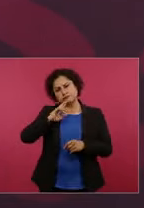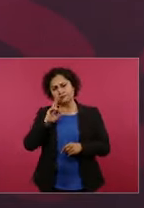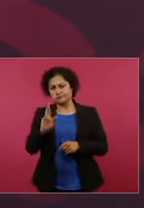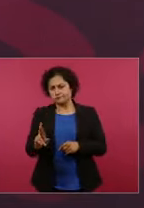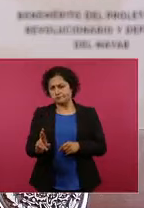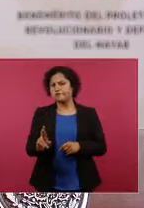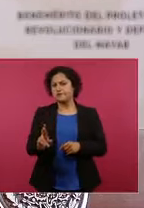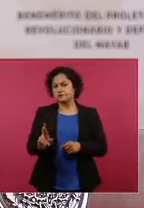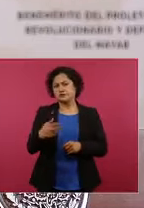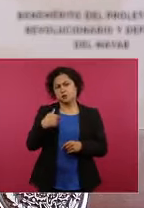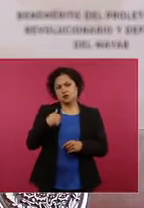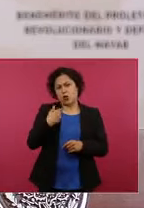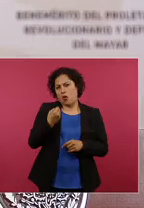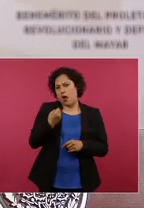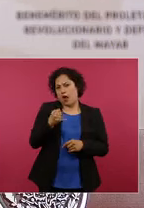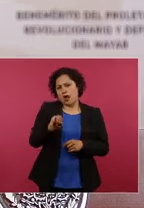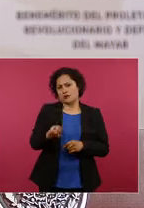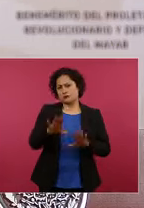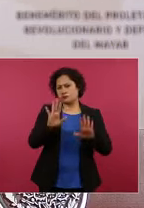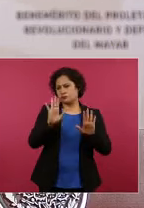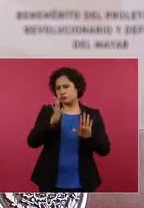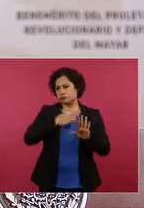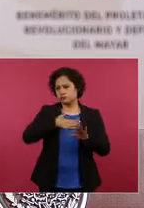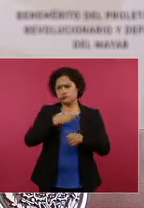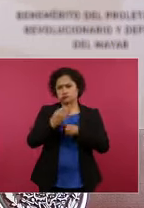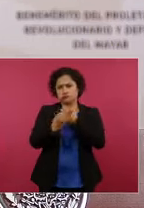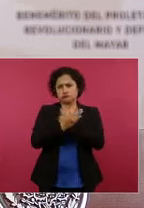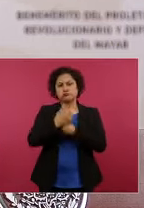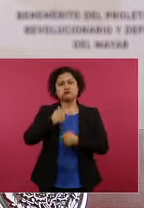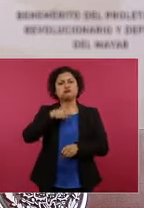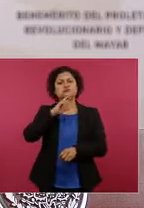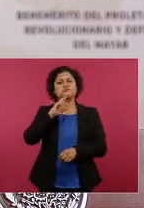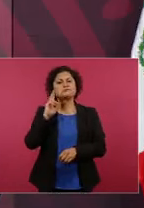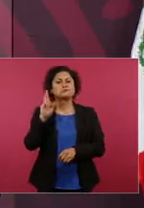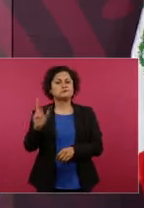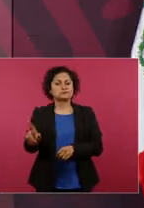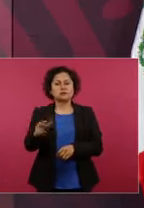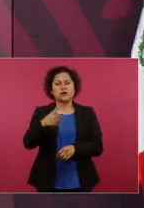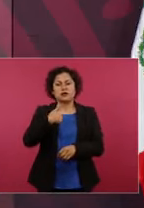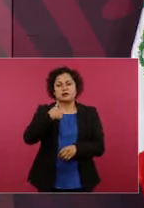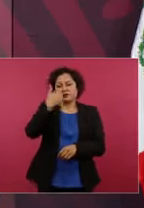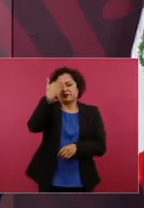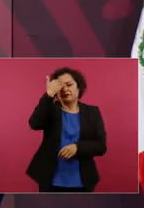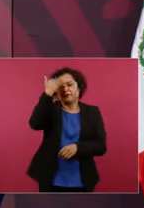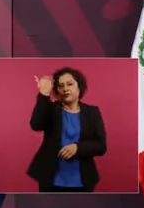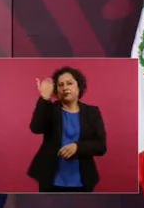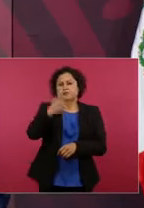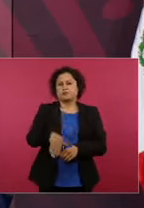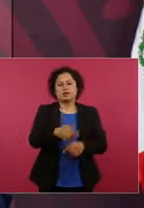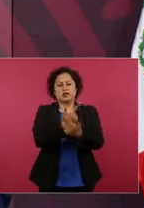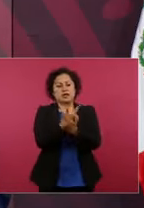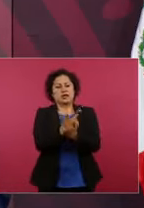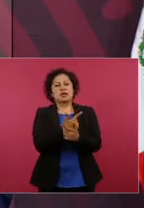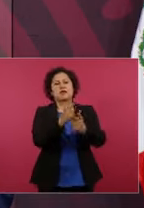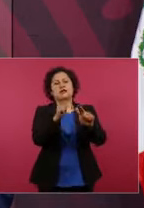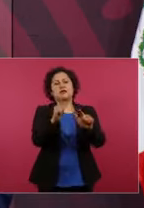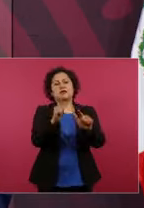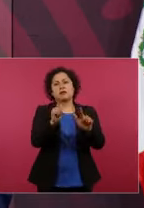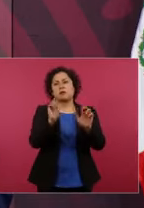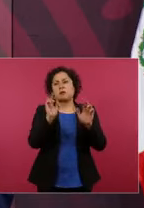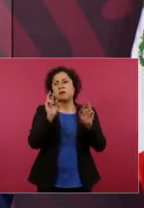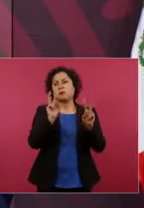y sé que la libertad no se implora, se conquista. Eso lo aprendí.